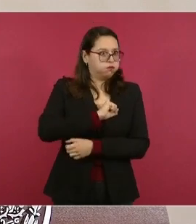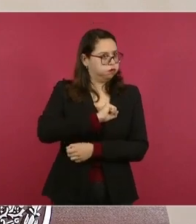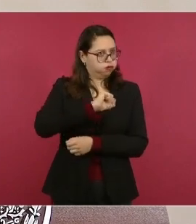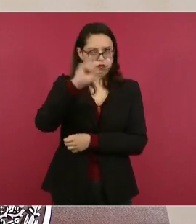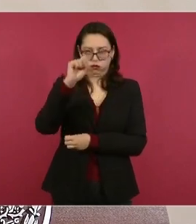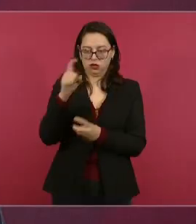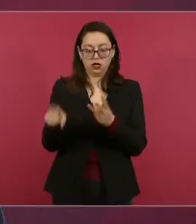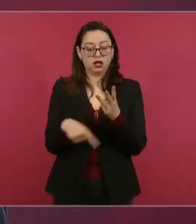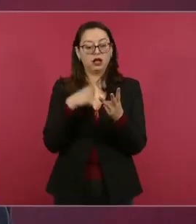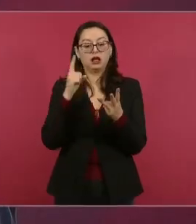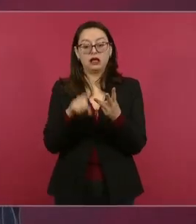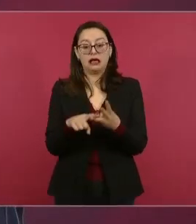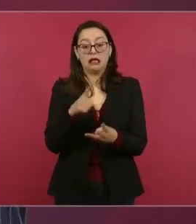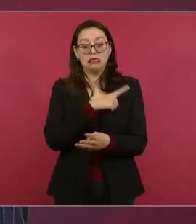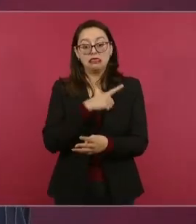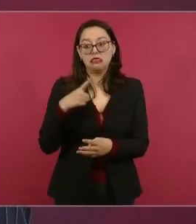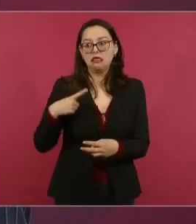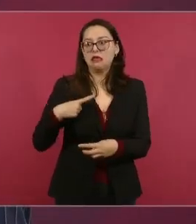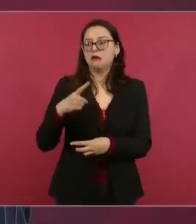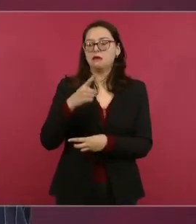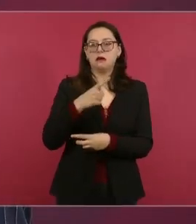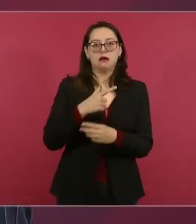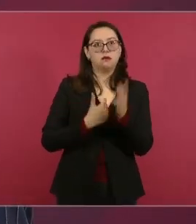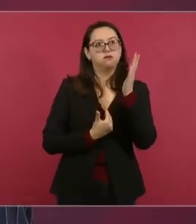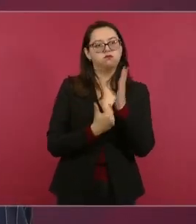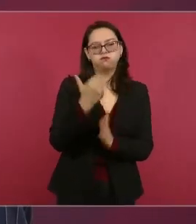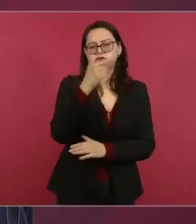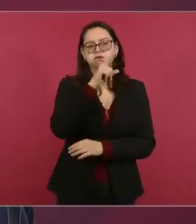si se tiene crecimiento económico,